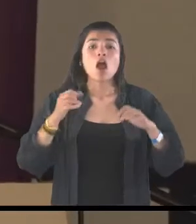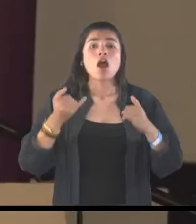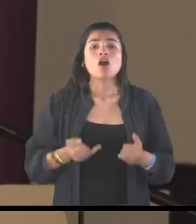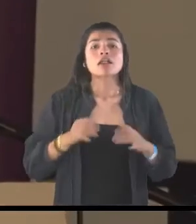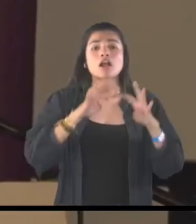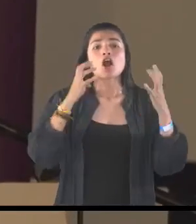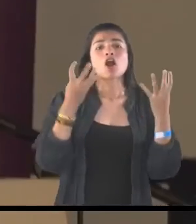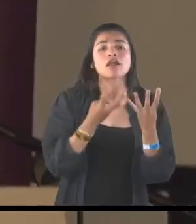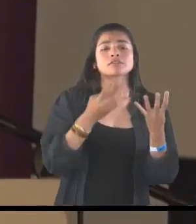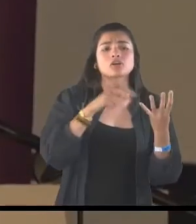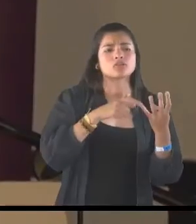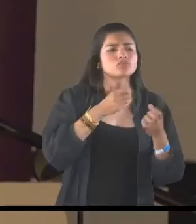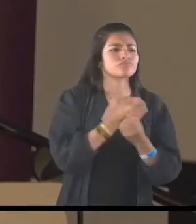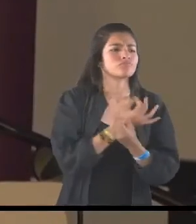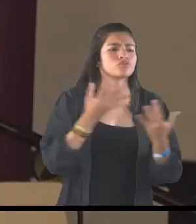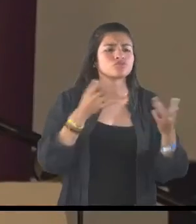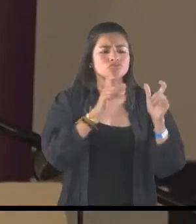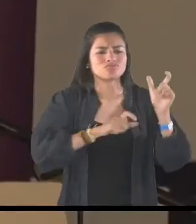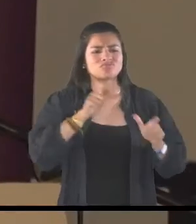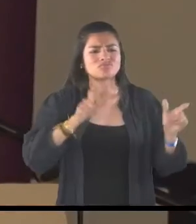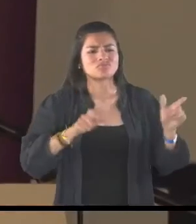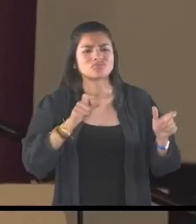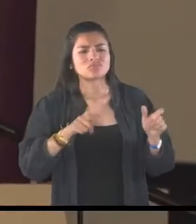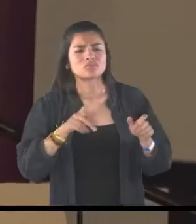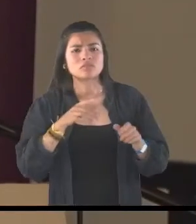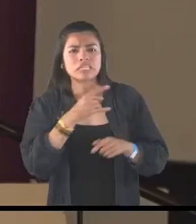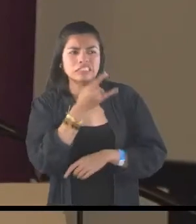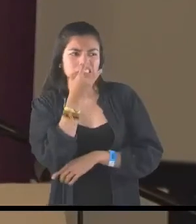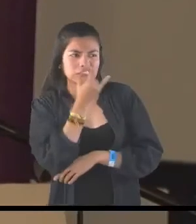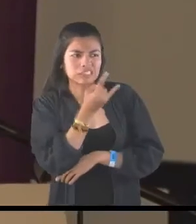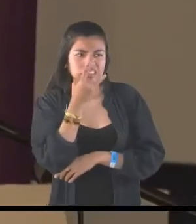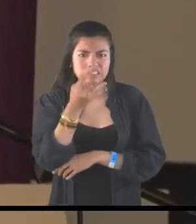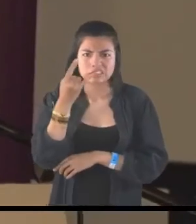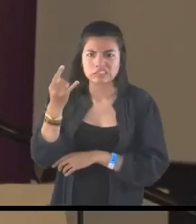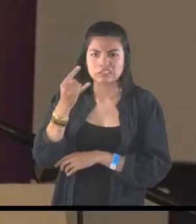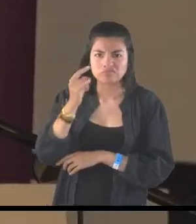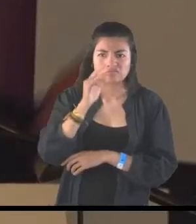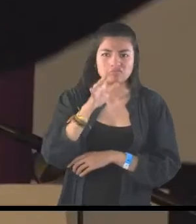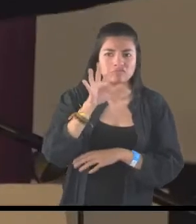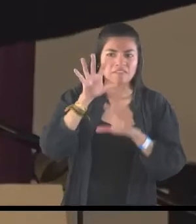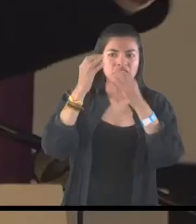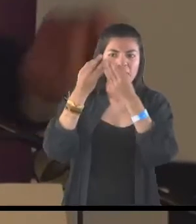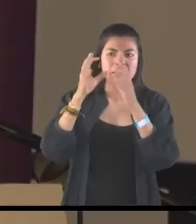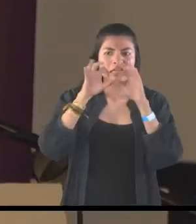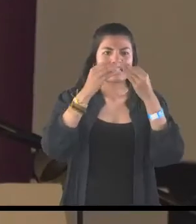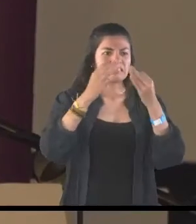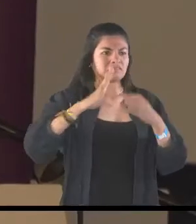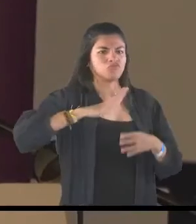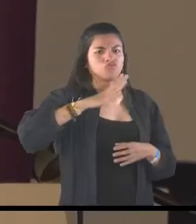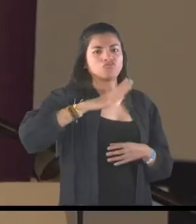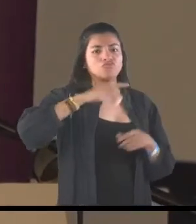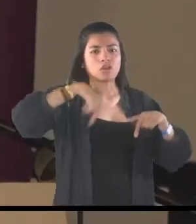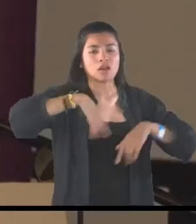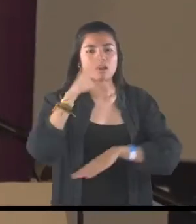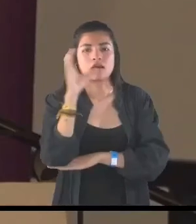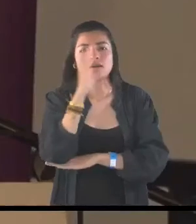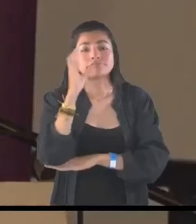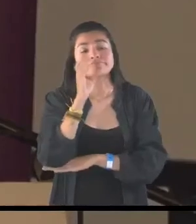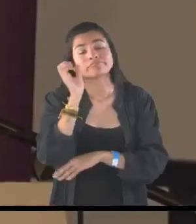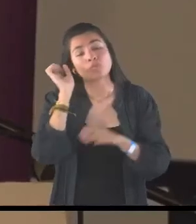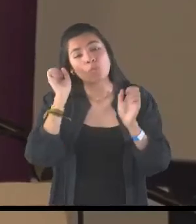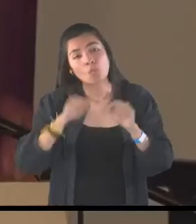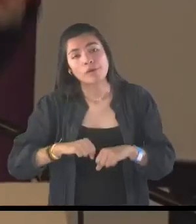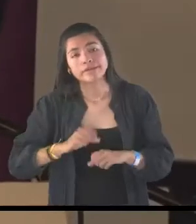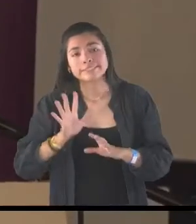unas mayorías entregadas a los intereses particulares de las élites de este país, es posible que se hunda esa reforma